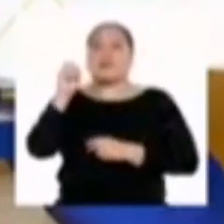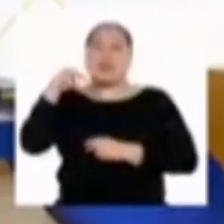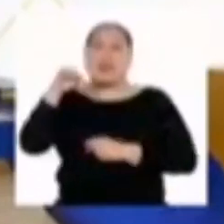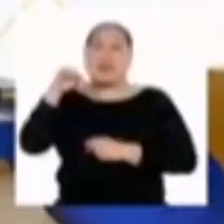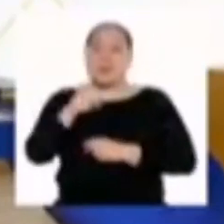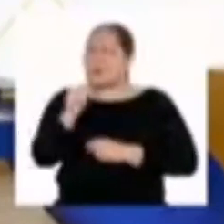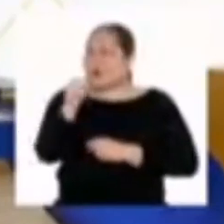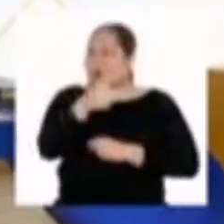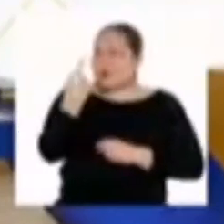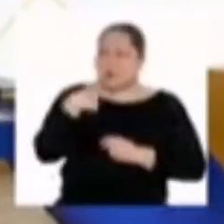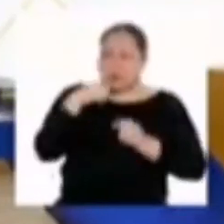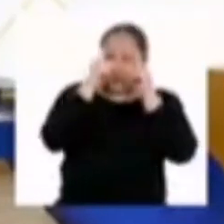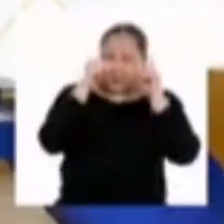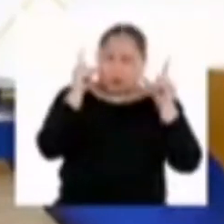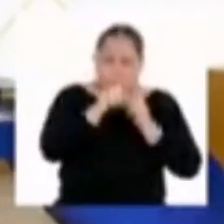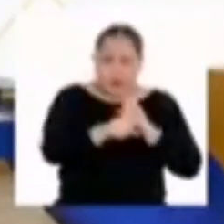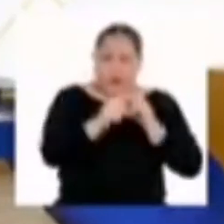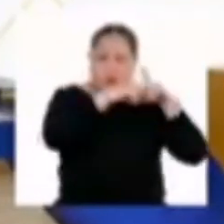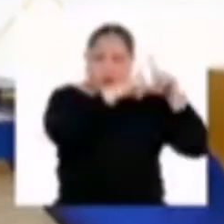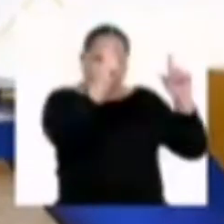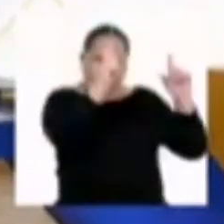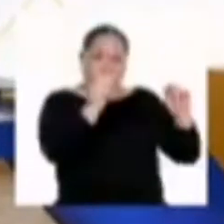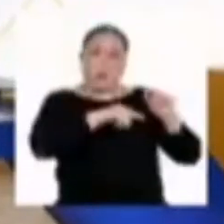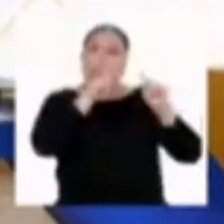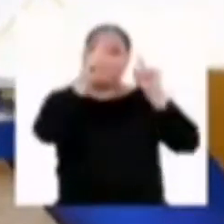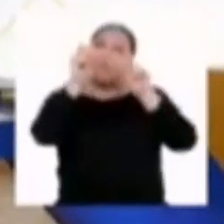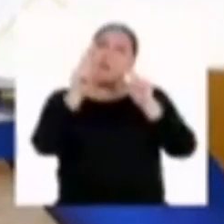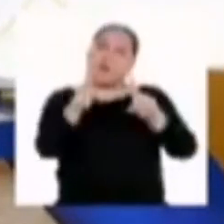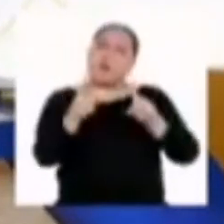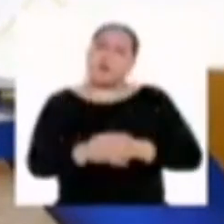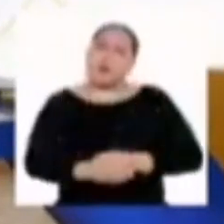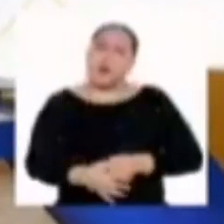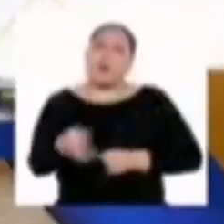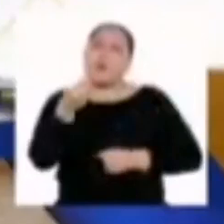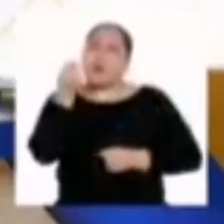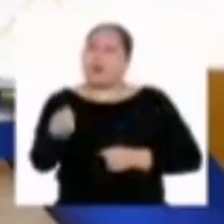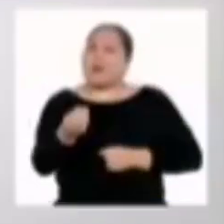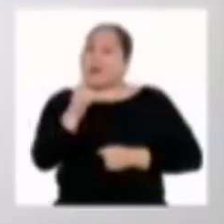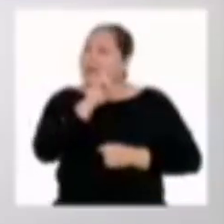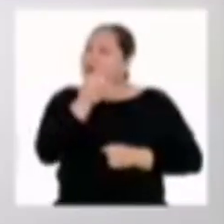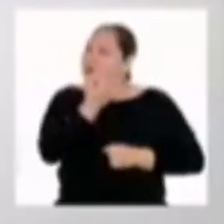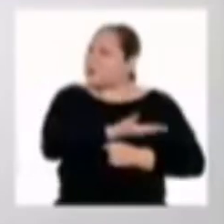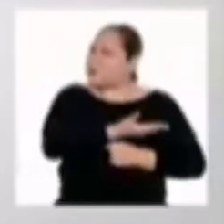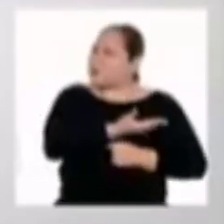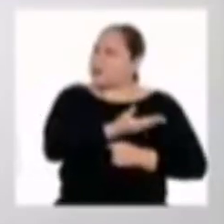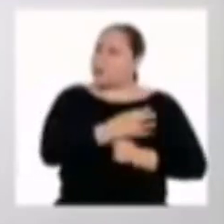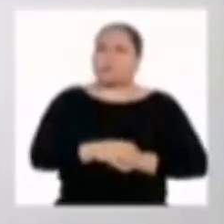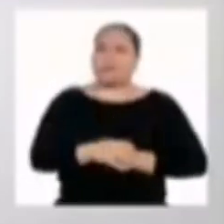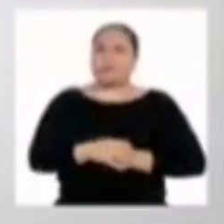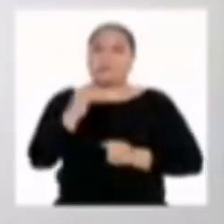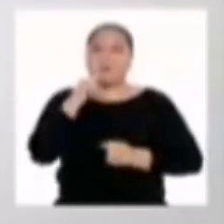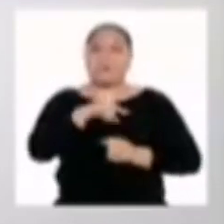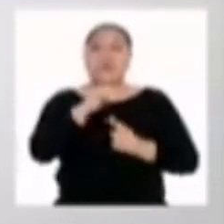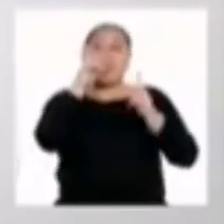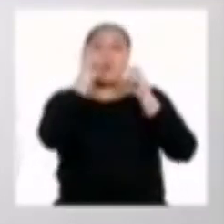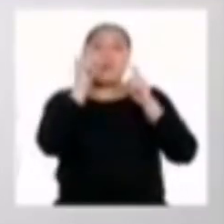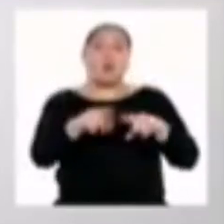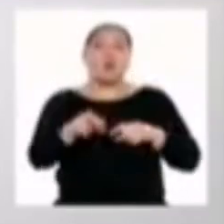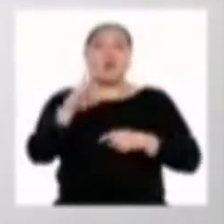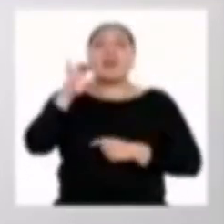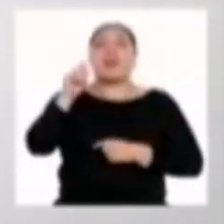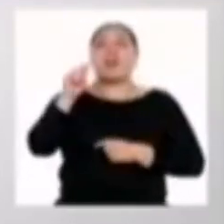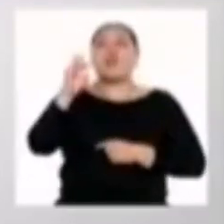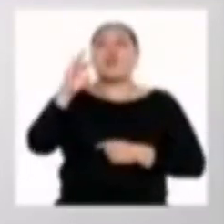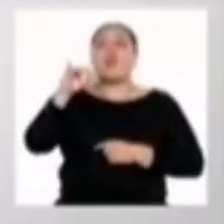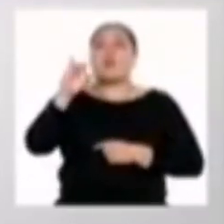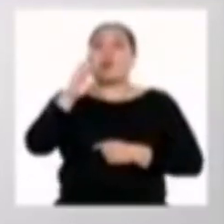algo que me llamó la atención es que en este párrafo hay una pregunta. ¿Para qué la usó? Es una pregunta retórica que no